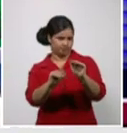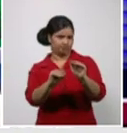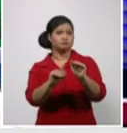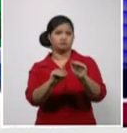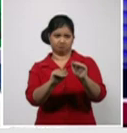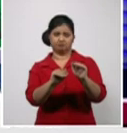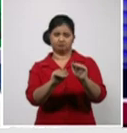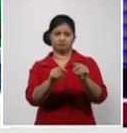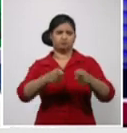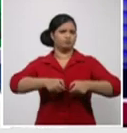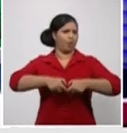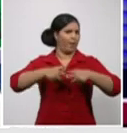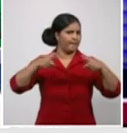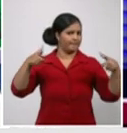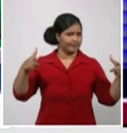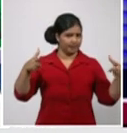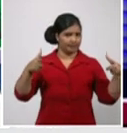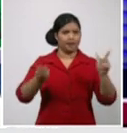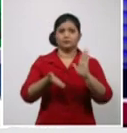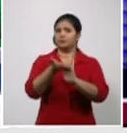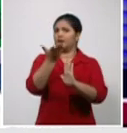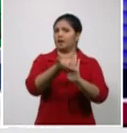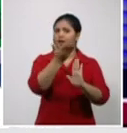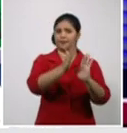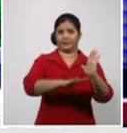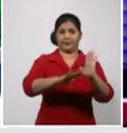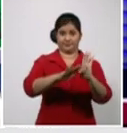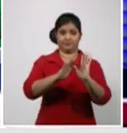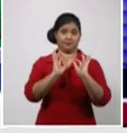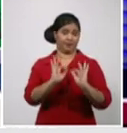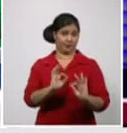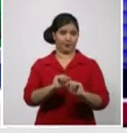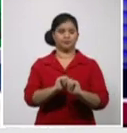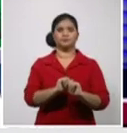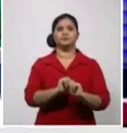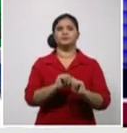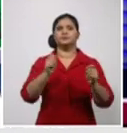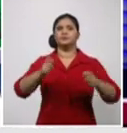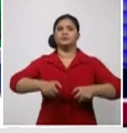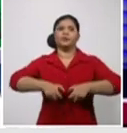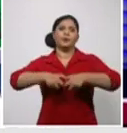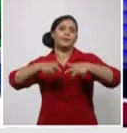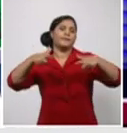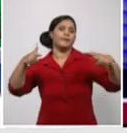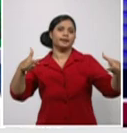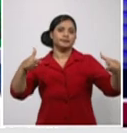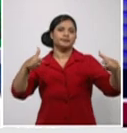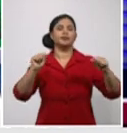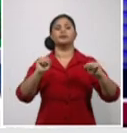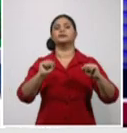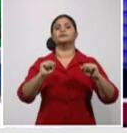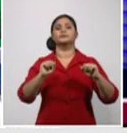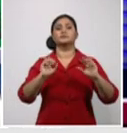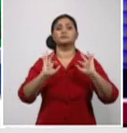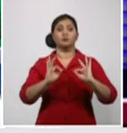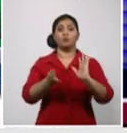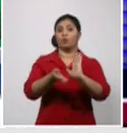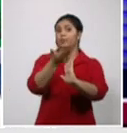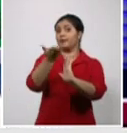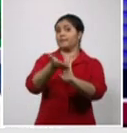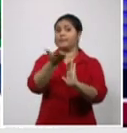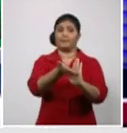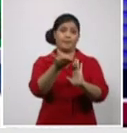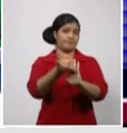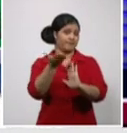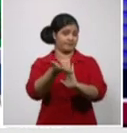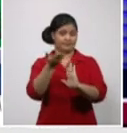aprendido a analizar, pues relacionado con el número de altas que se dan, que cuando es